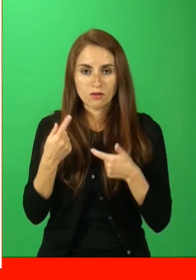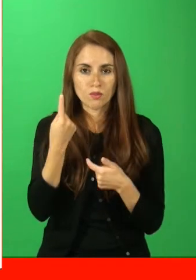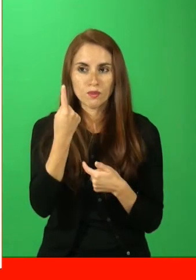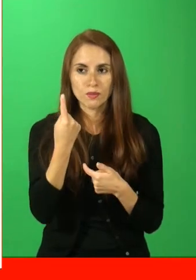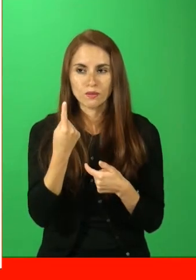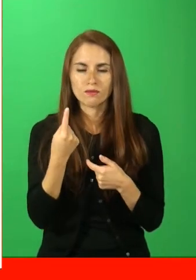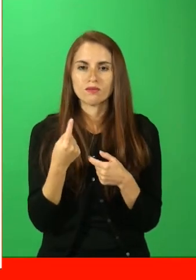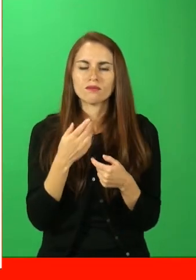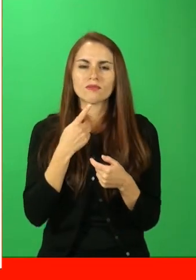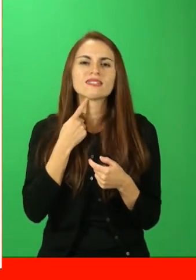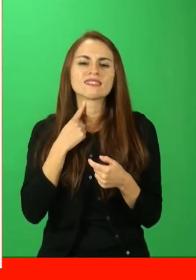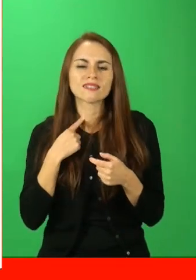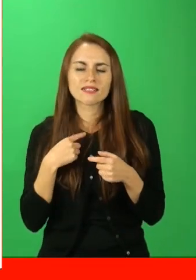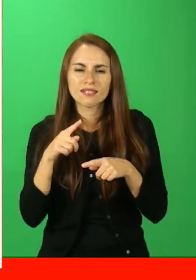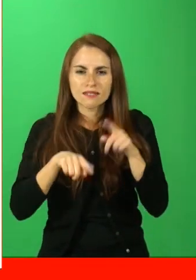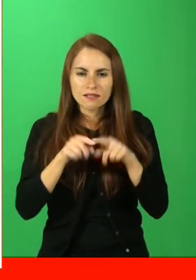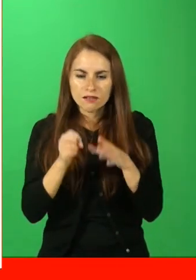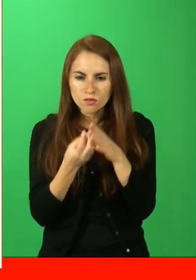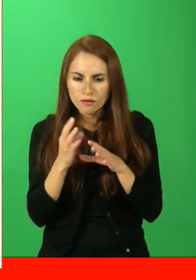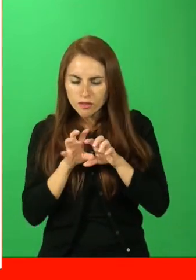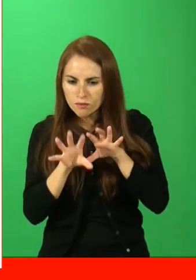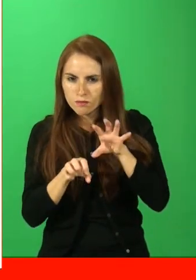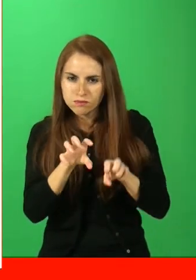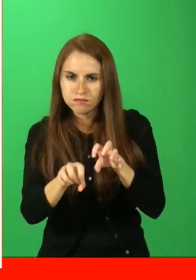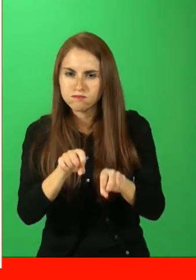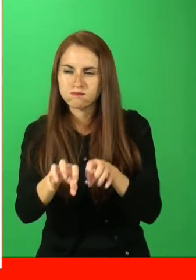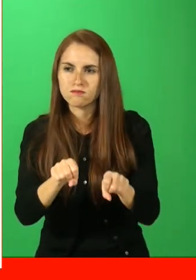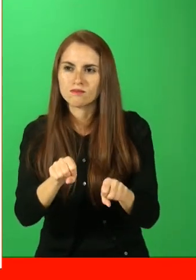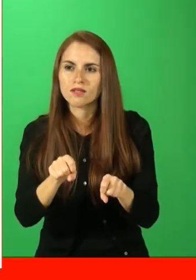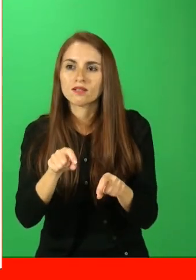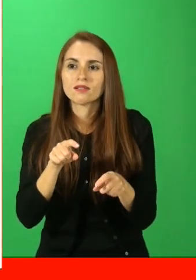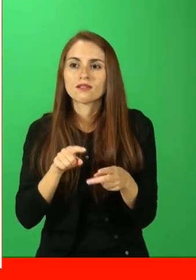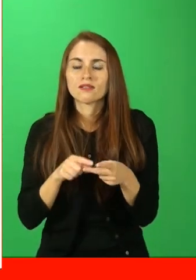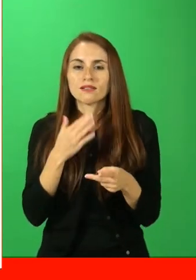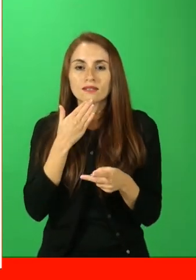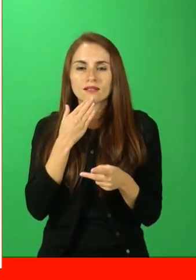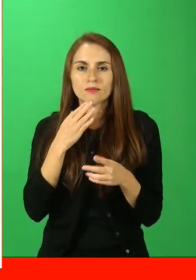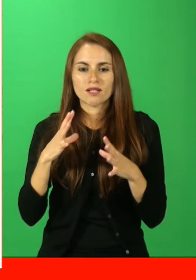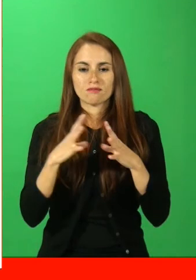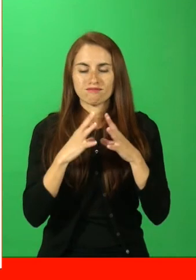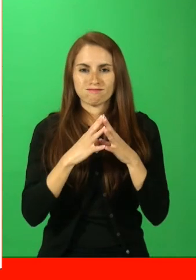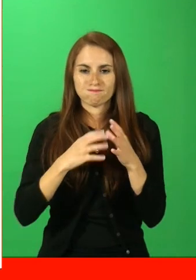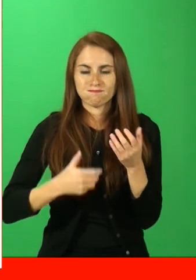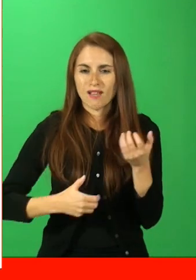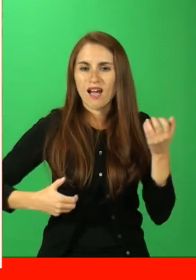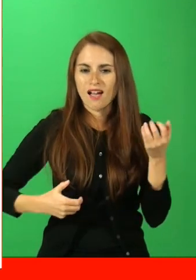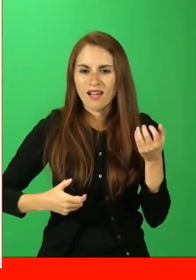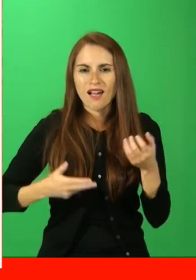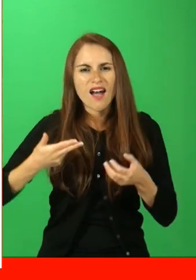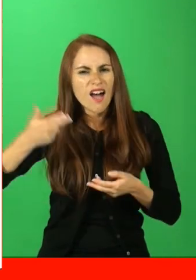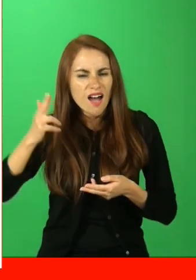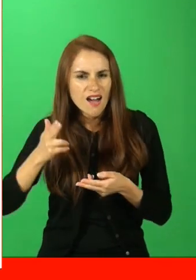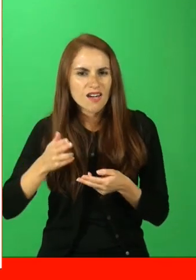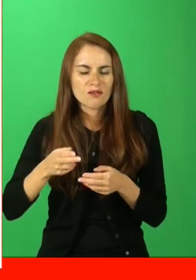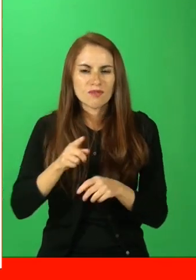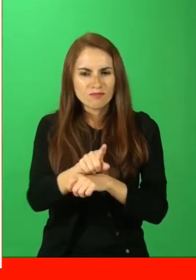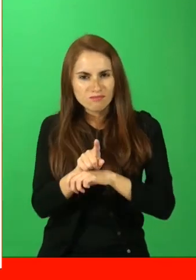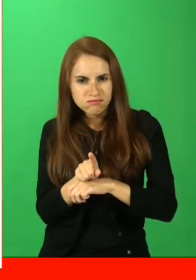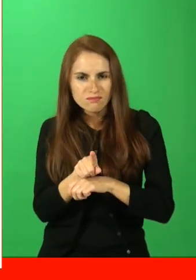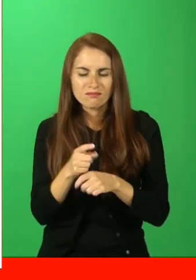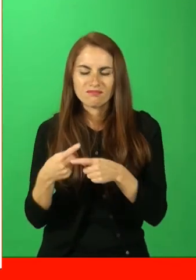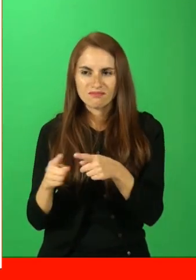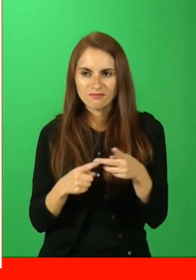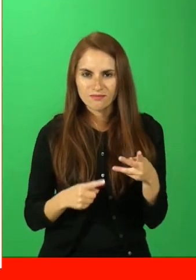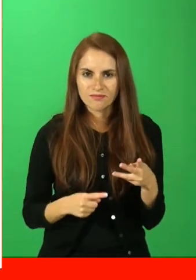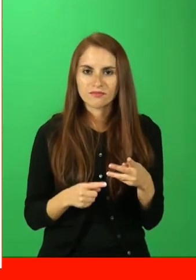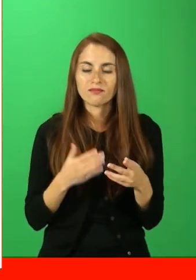expansionista y también armamentismo, dominio y también censura,